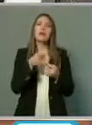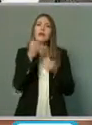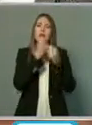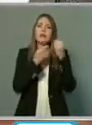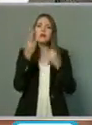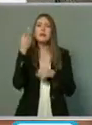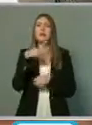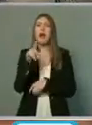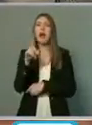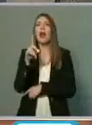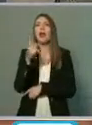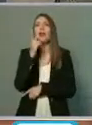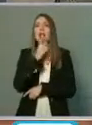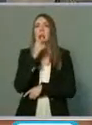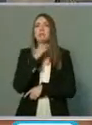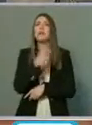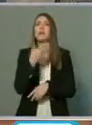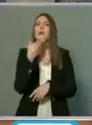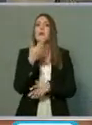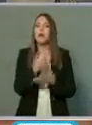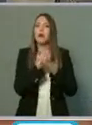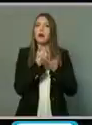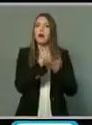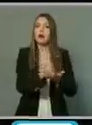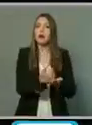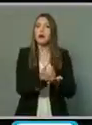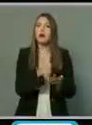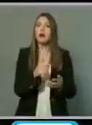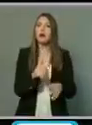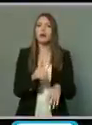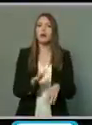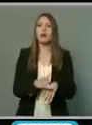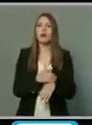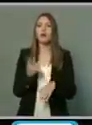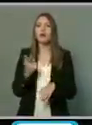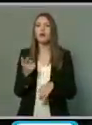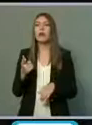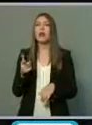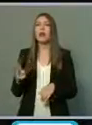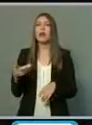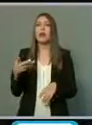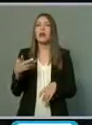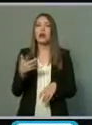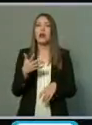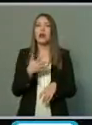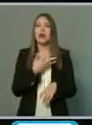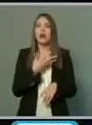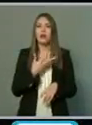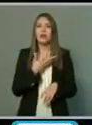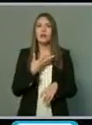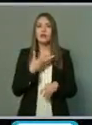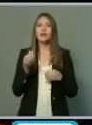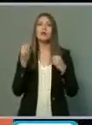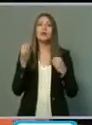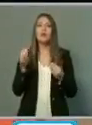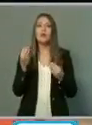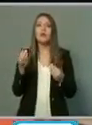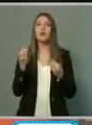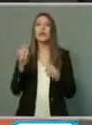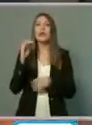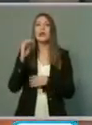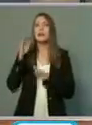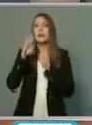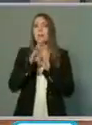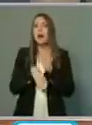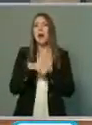los diabetes buena, Le voy a porque echar las precisamente tiene, écheselo tú, mi Pame, porque precisamente tiene muy bajo índice glucémico,